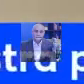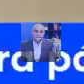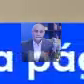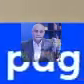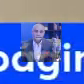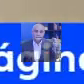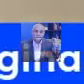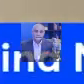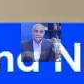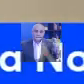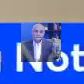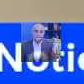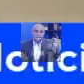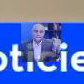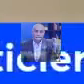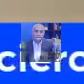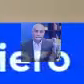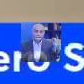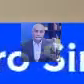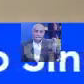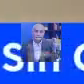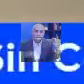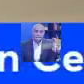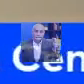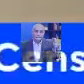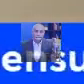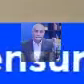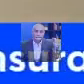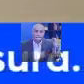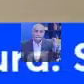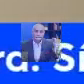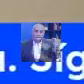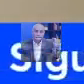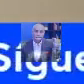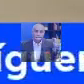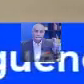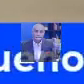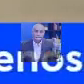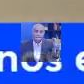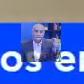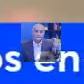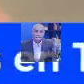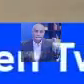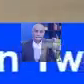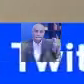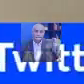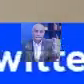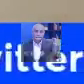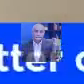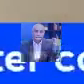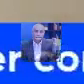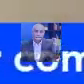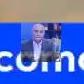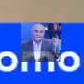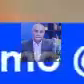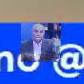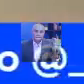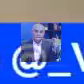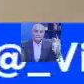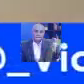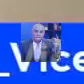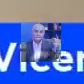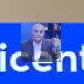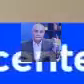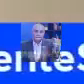de Canadá no pueden doblarle la mano al presidente López Obrador como sus antecesores los